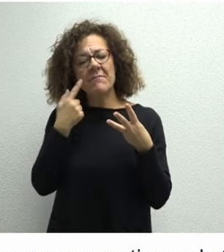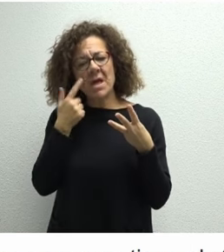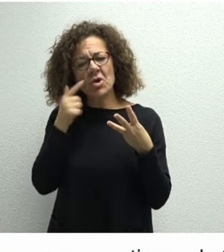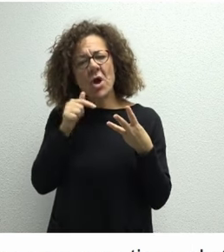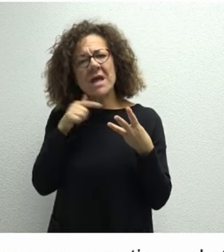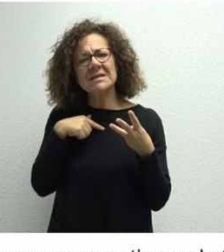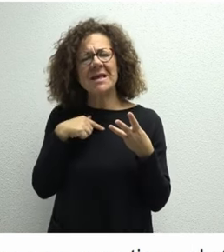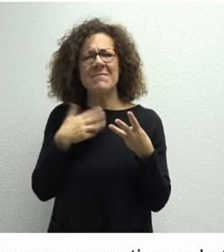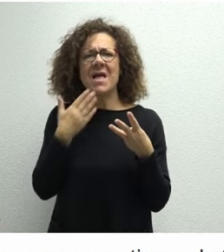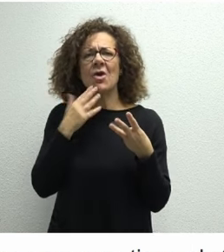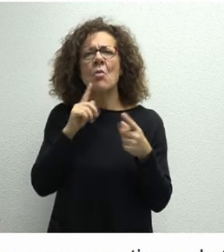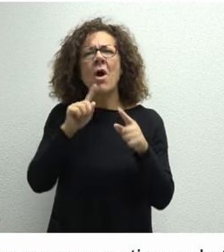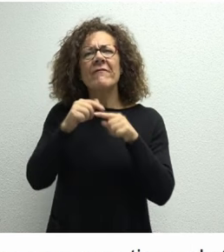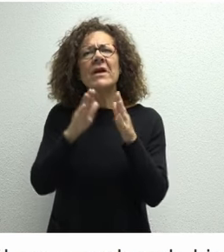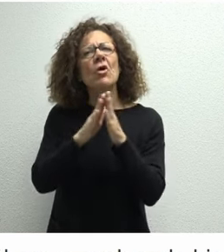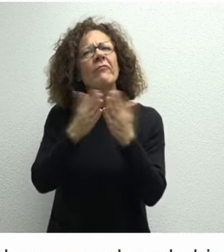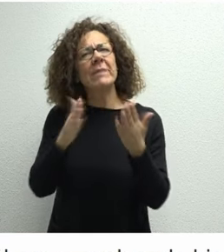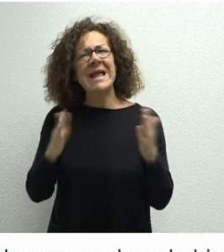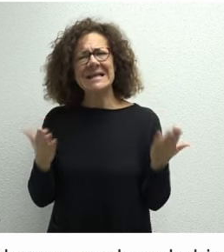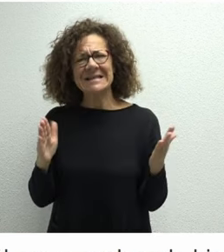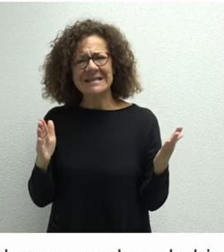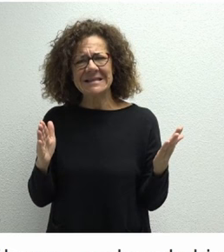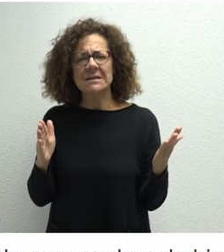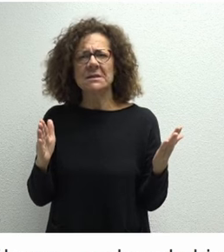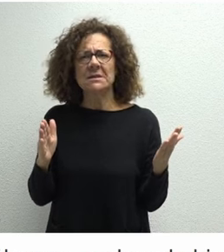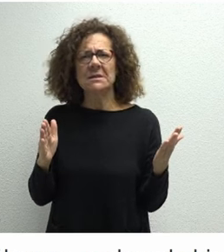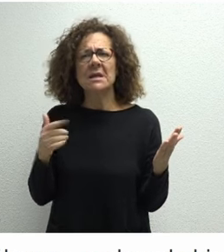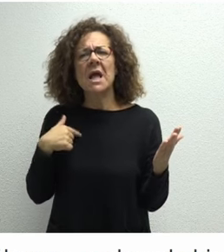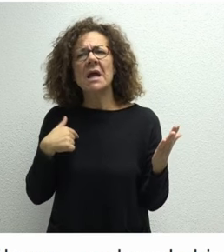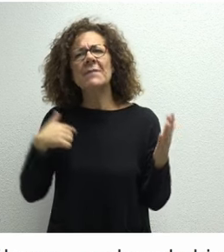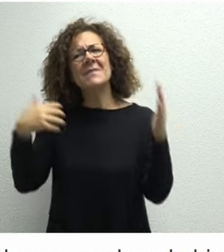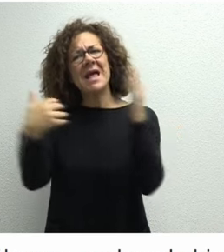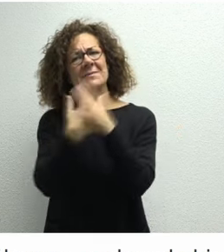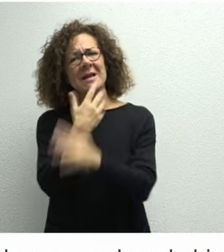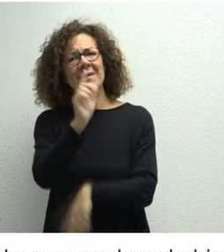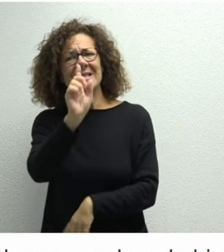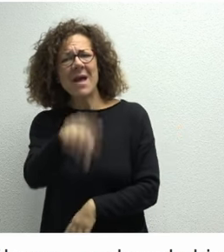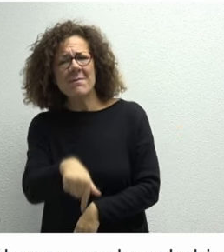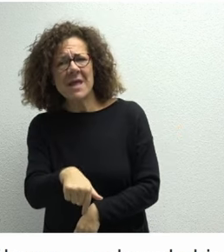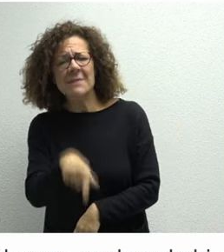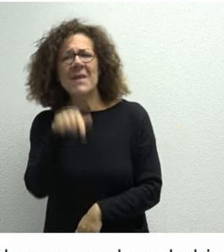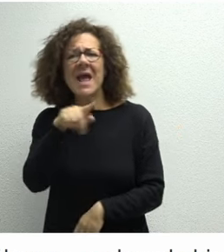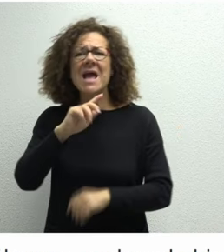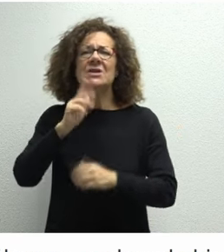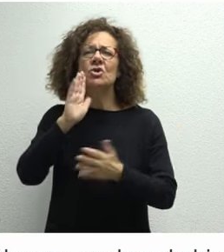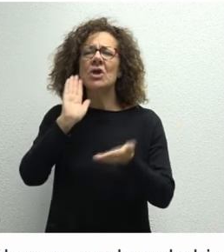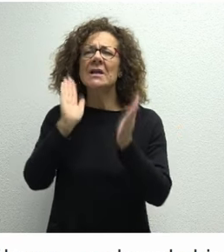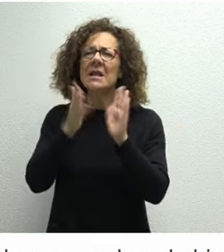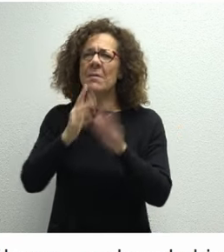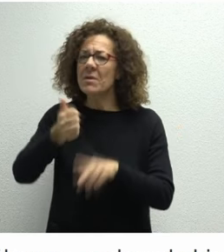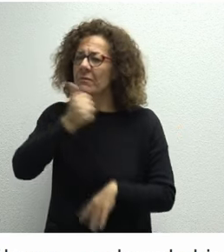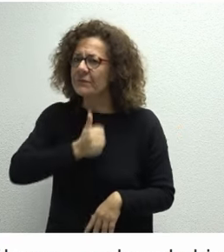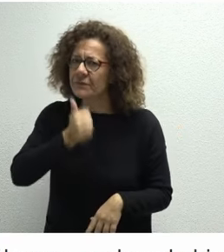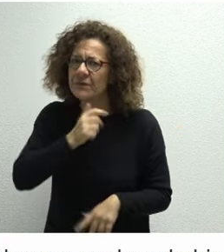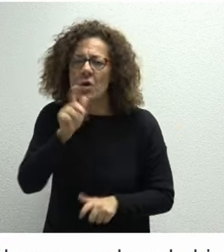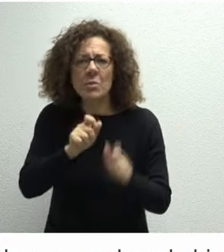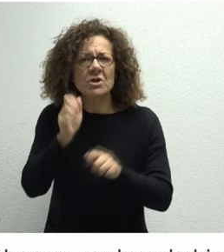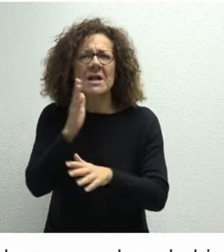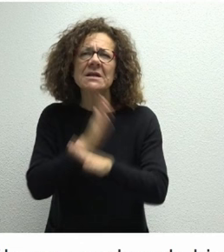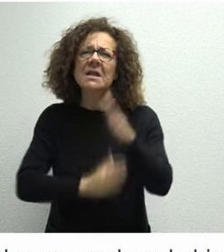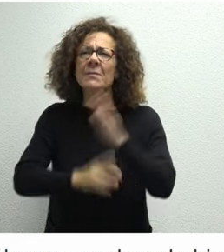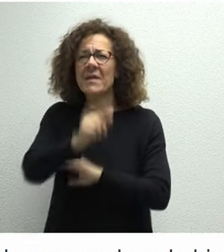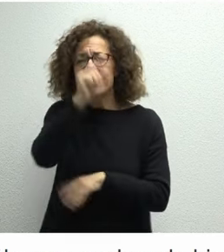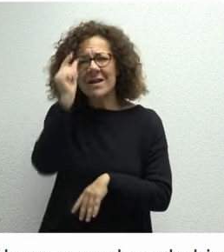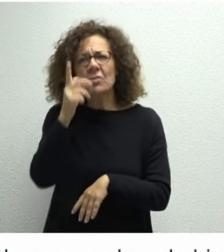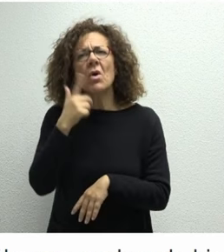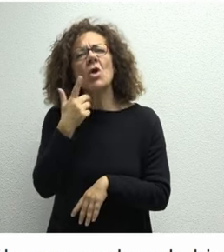efecto eclipsad del que venimos hablando también esta mañana que nos explicaba también un poco pues esos tratamientos resistentes en personas con discapa intelectual